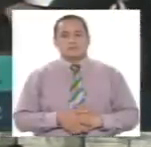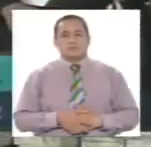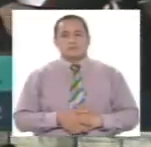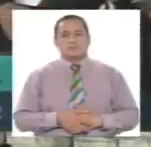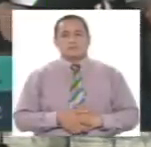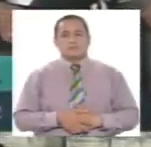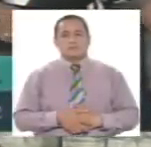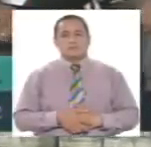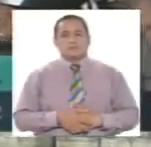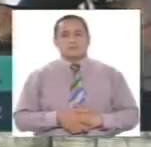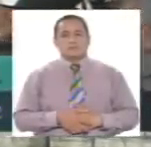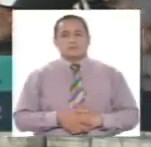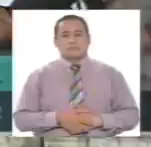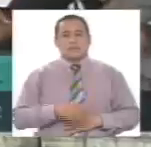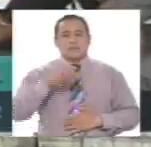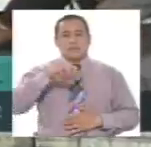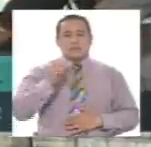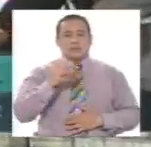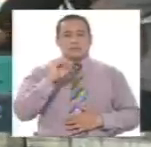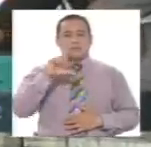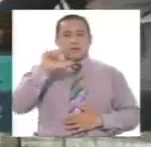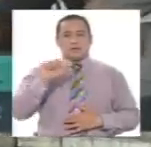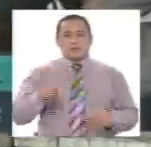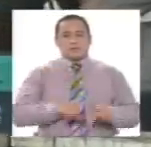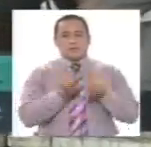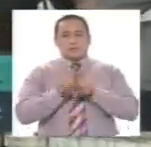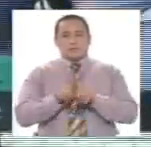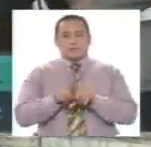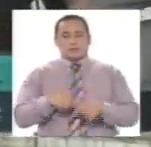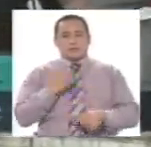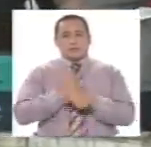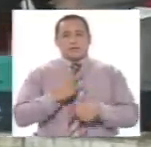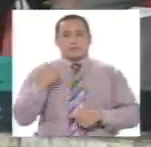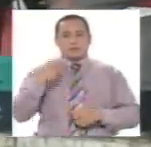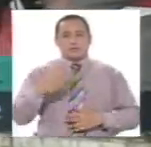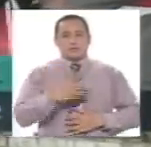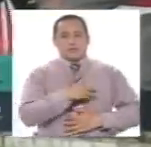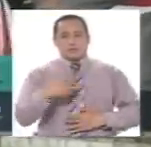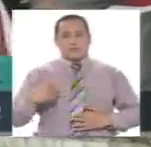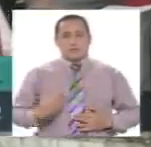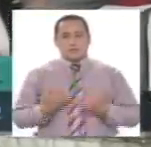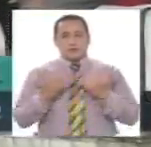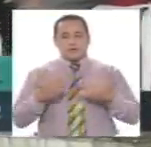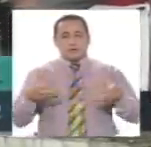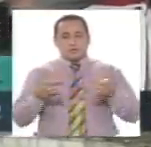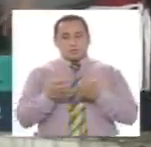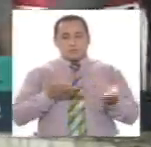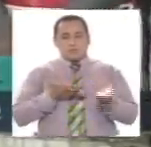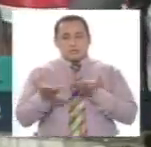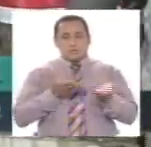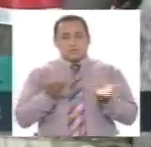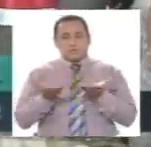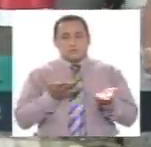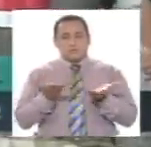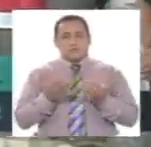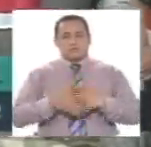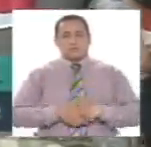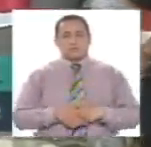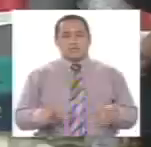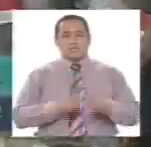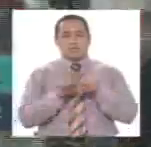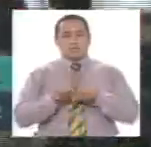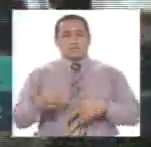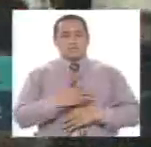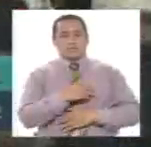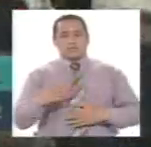Paola Bustamante se desempeñó como viceministra de prestaciones del